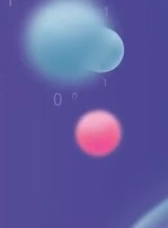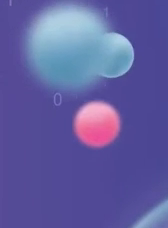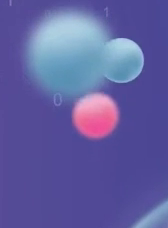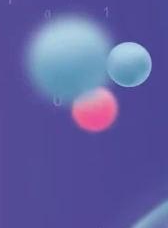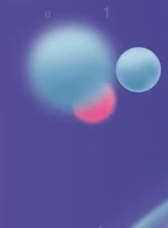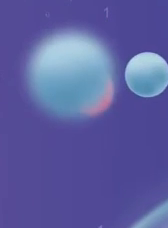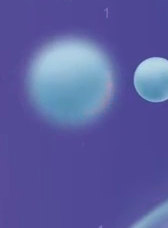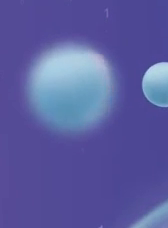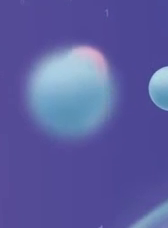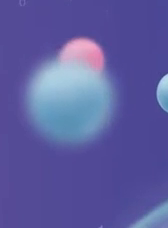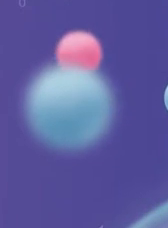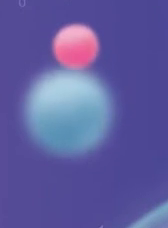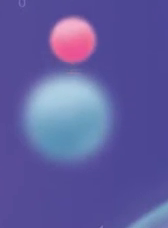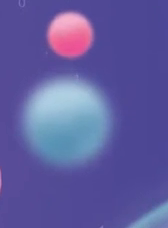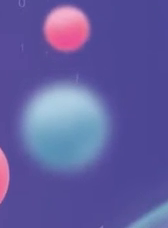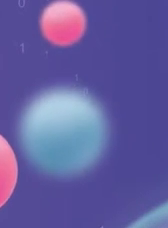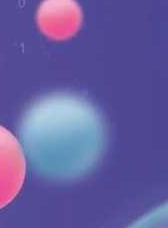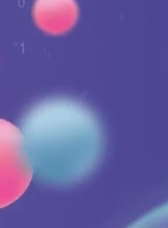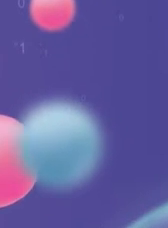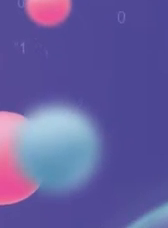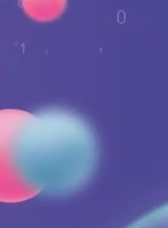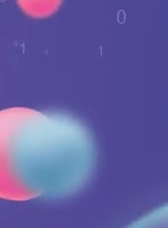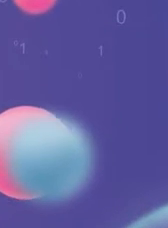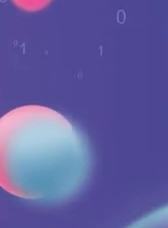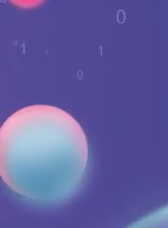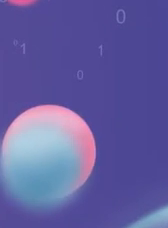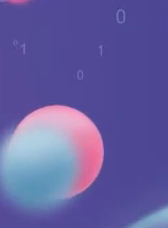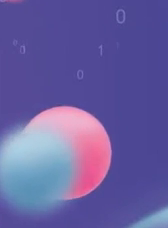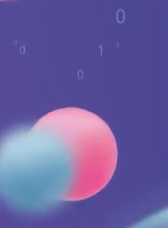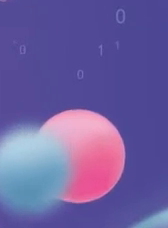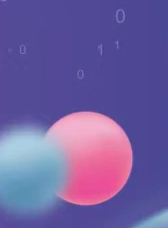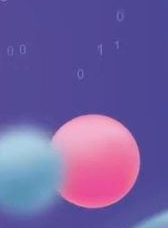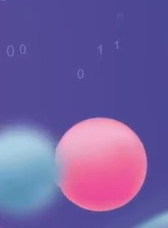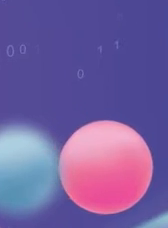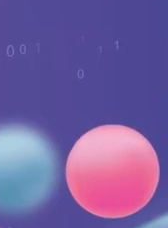josé manuel bermúdez alcalde de santa cruz de tenerife